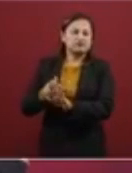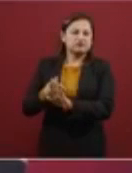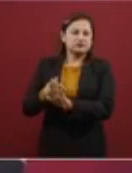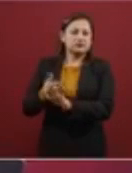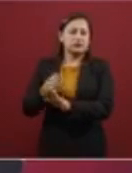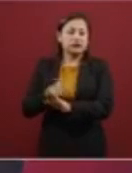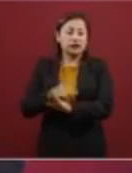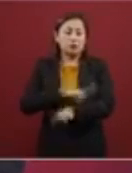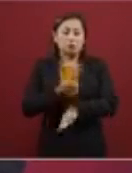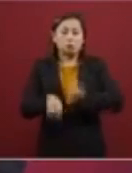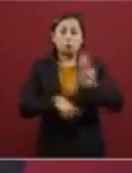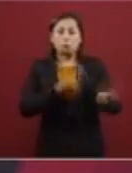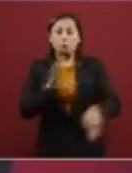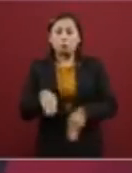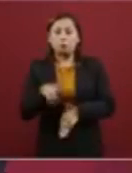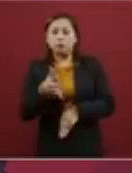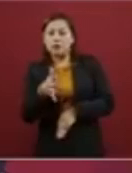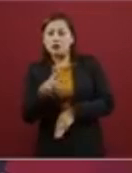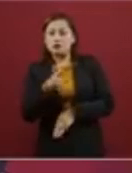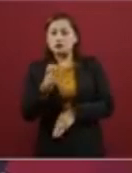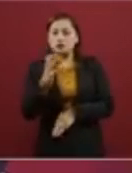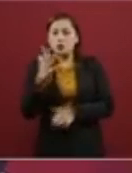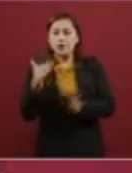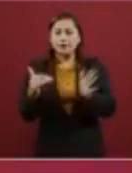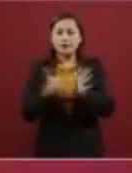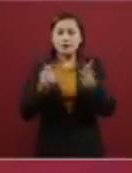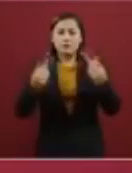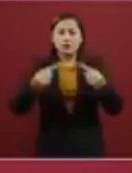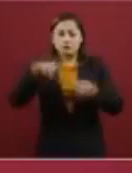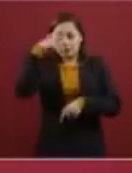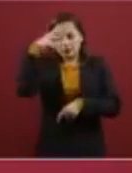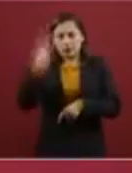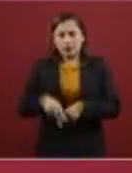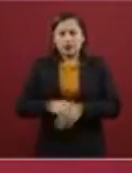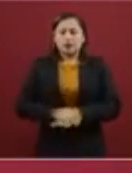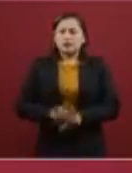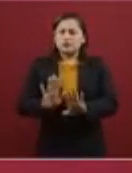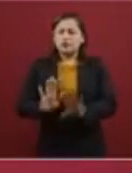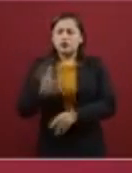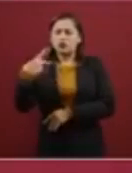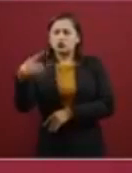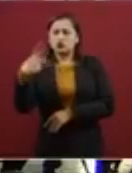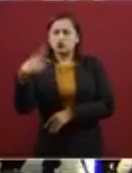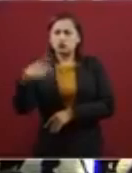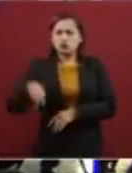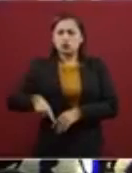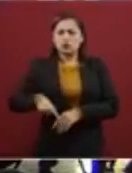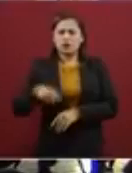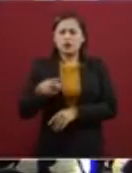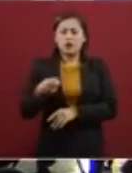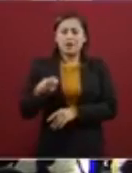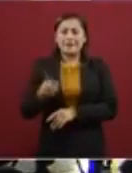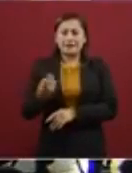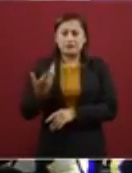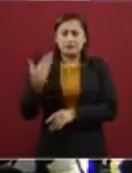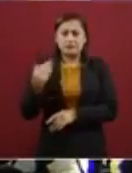alrededor de 250,000 mexicanos. Sí, pero yo digo de su gobierno. En diciembre murieron 2.875,